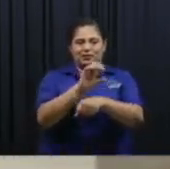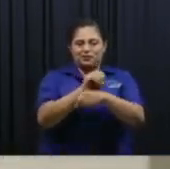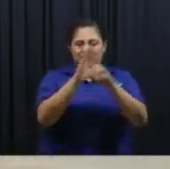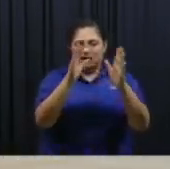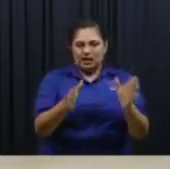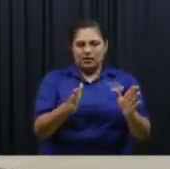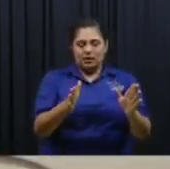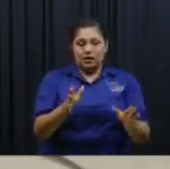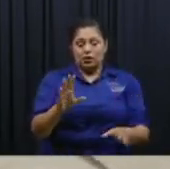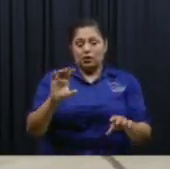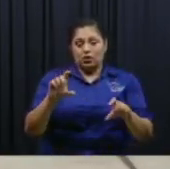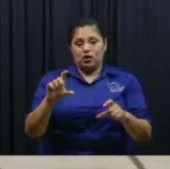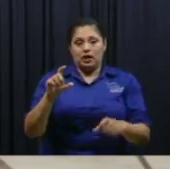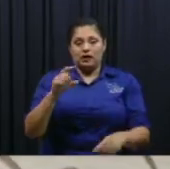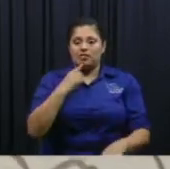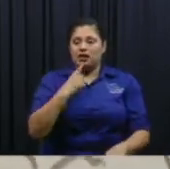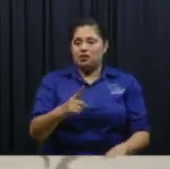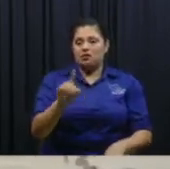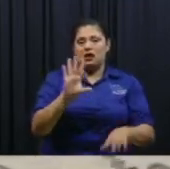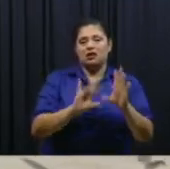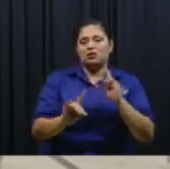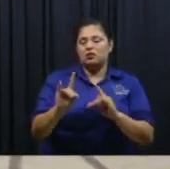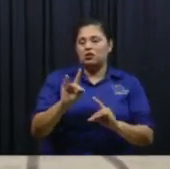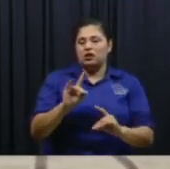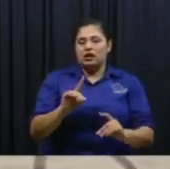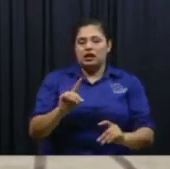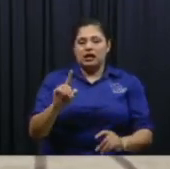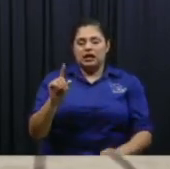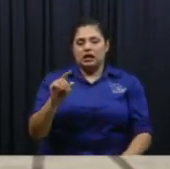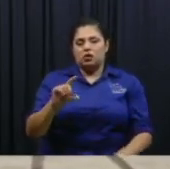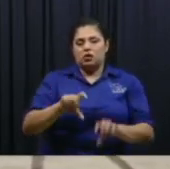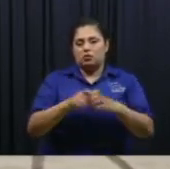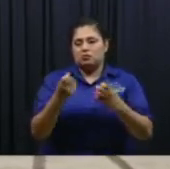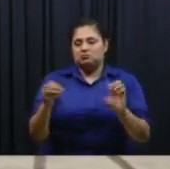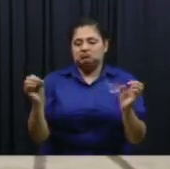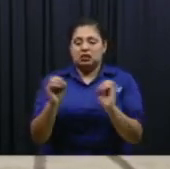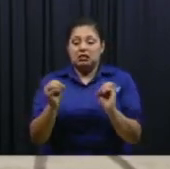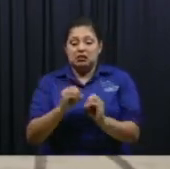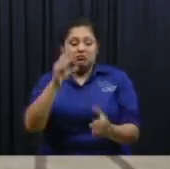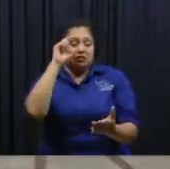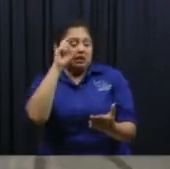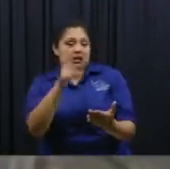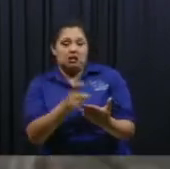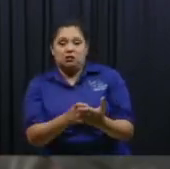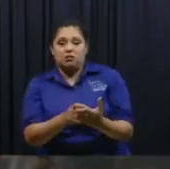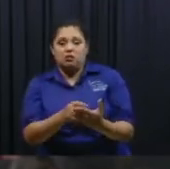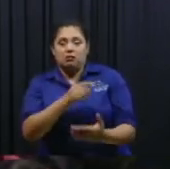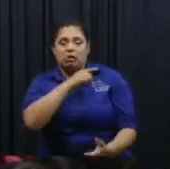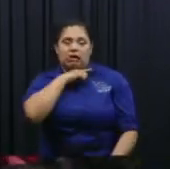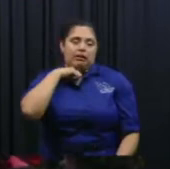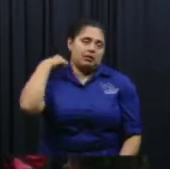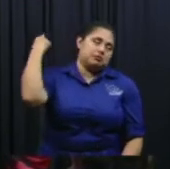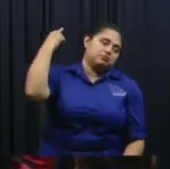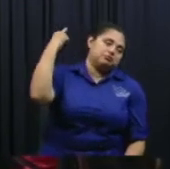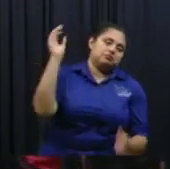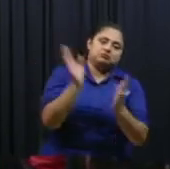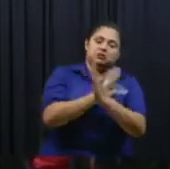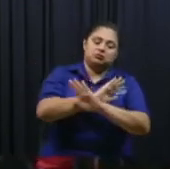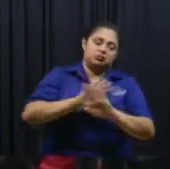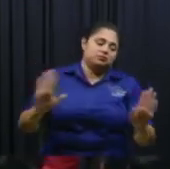se ahorcó tú hizo un berrinche y se ahorcó hay hermanos que hacen berrinches se